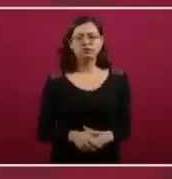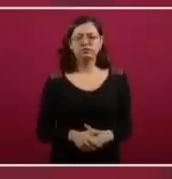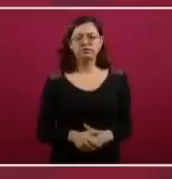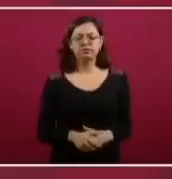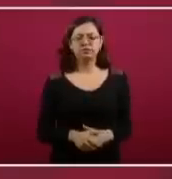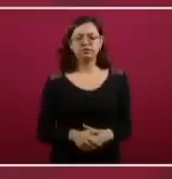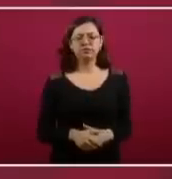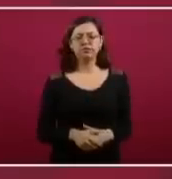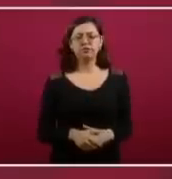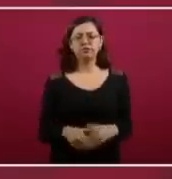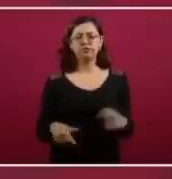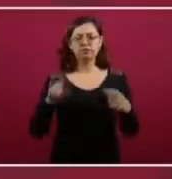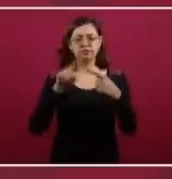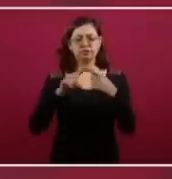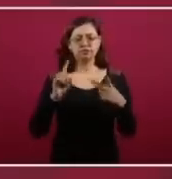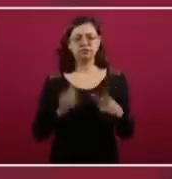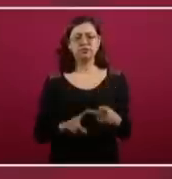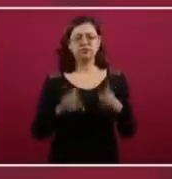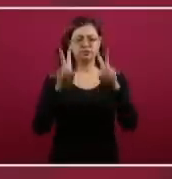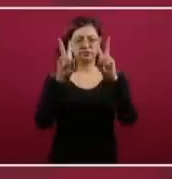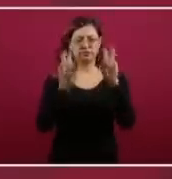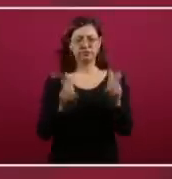dos asuntos